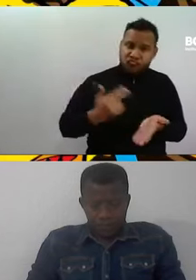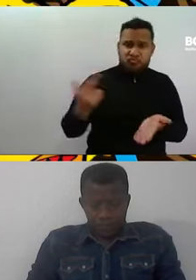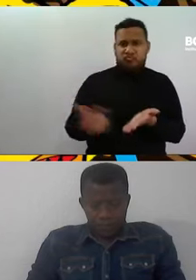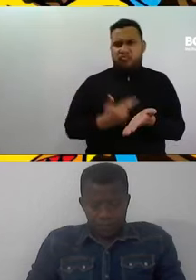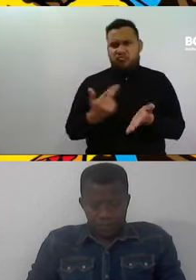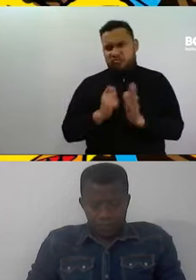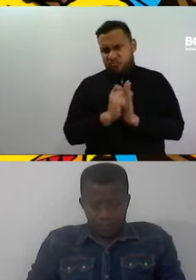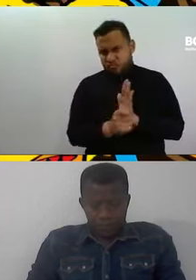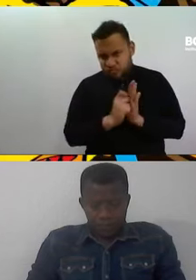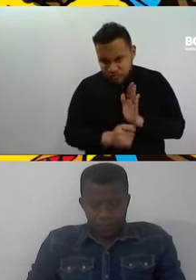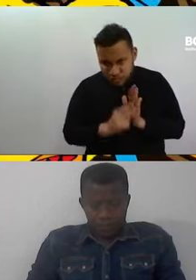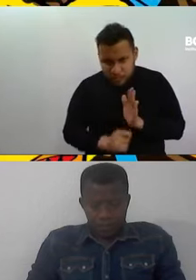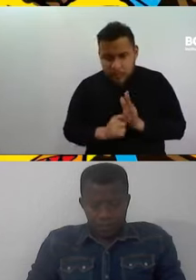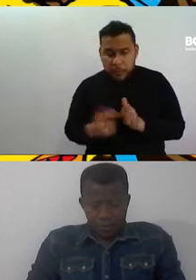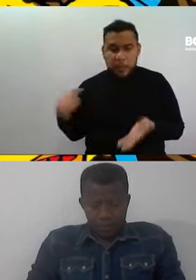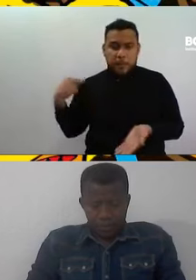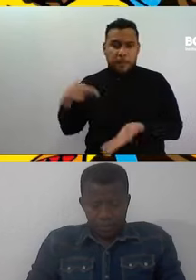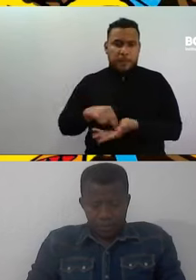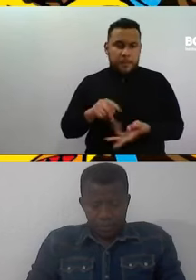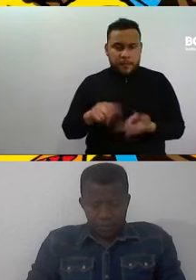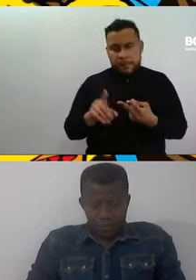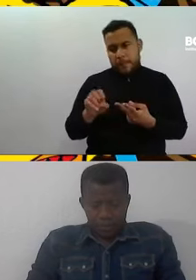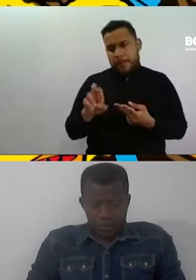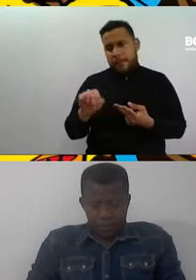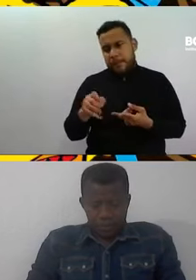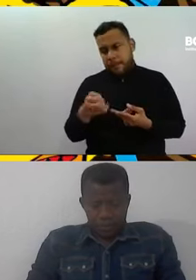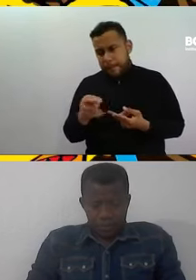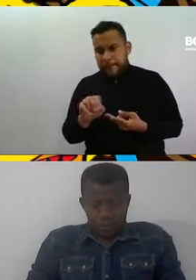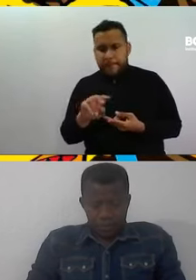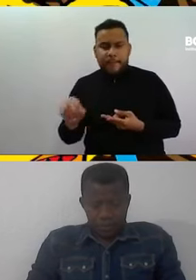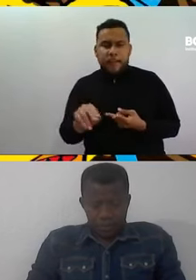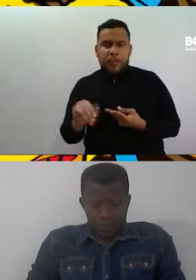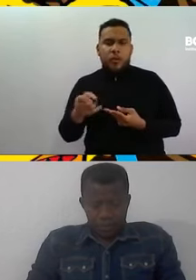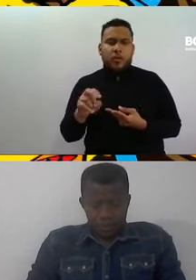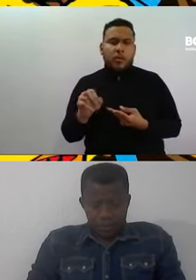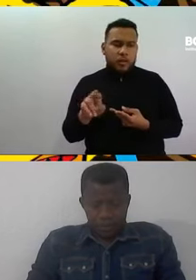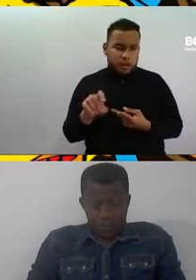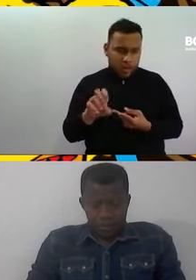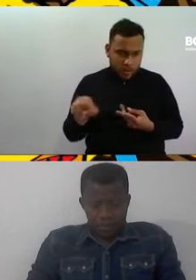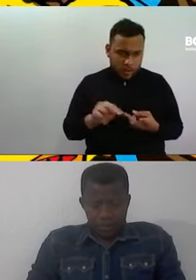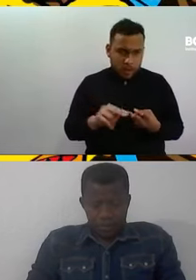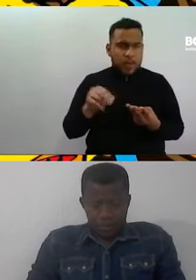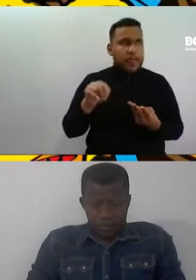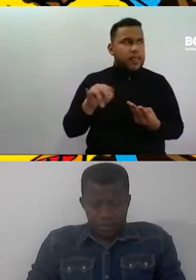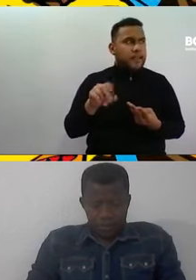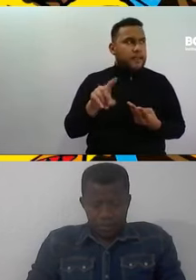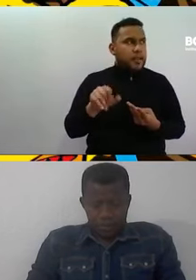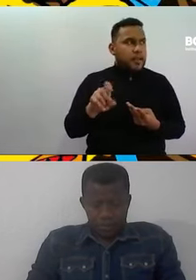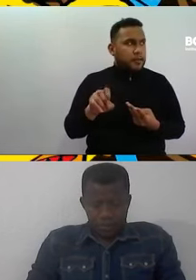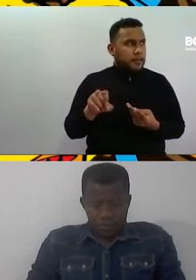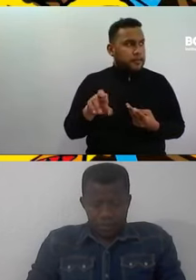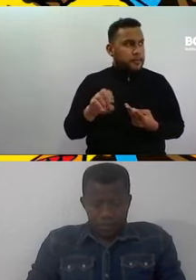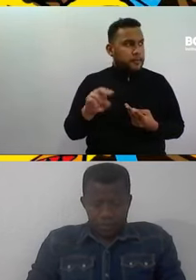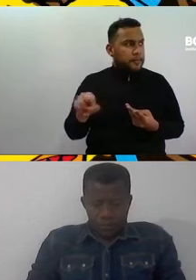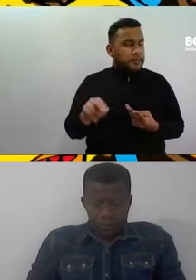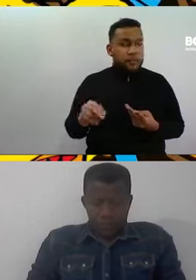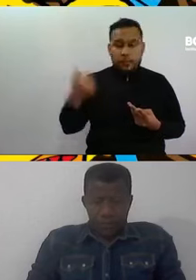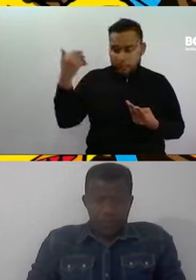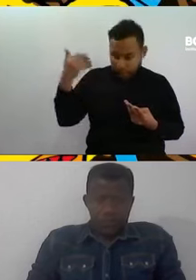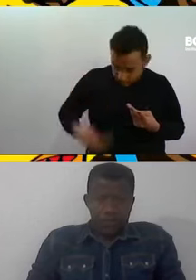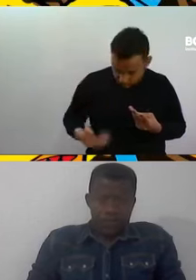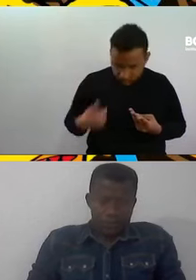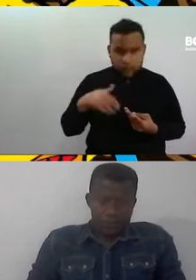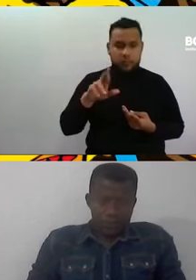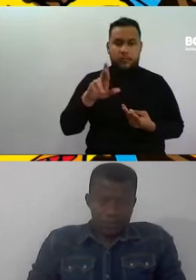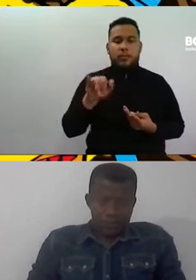por Ruseli Simarra, Dorina Hernández, José Fernández, Natividad Pérez, quien les habla, Regina